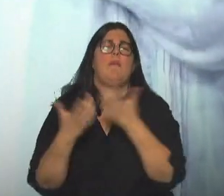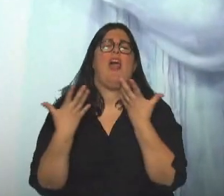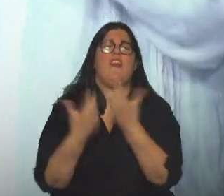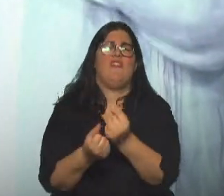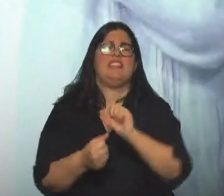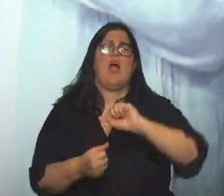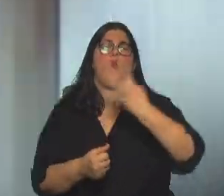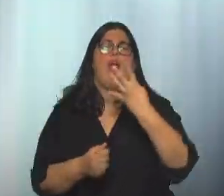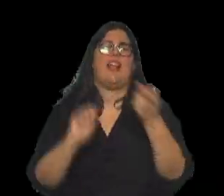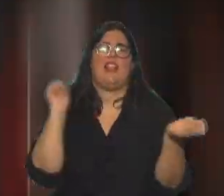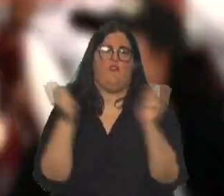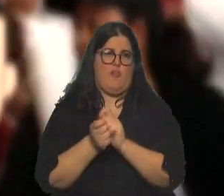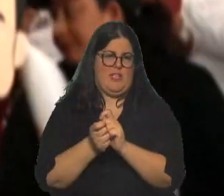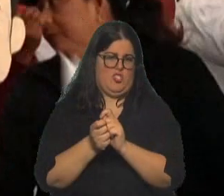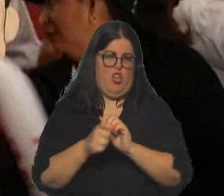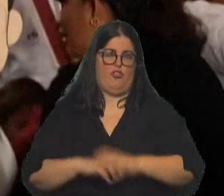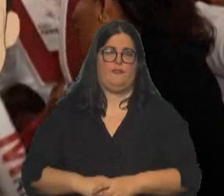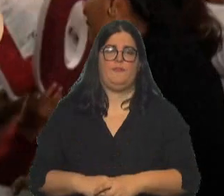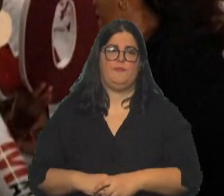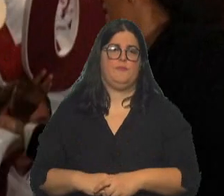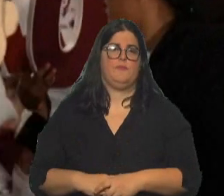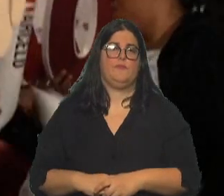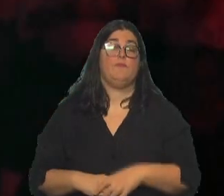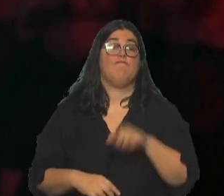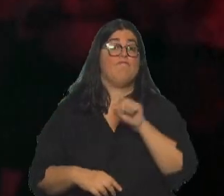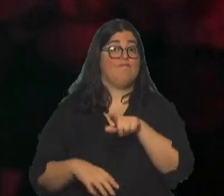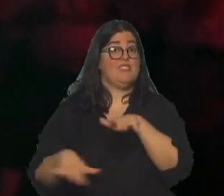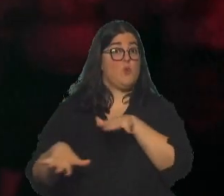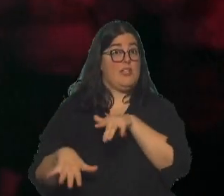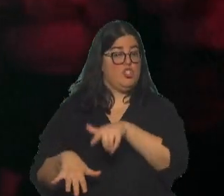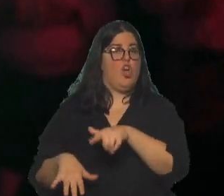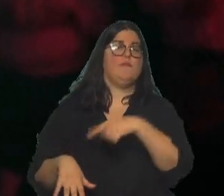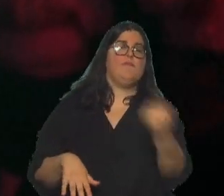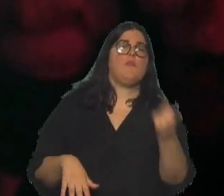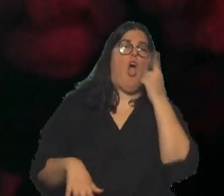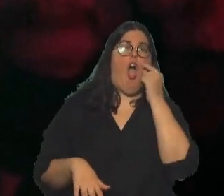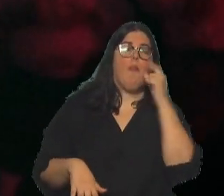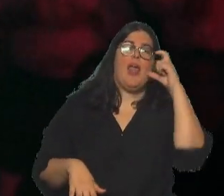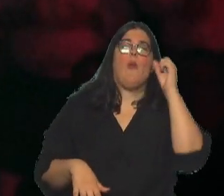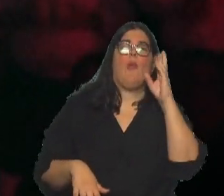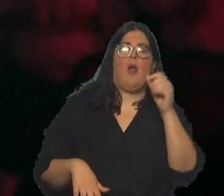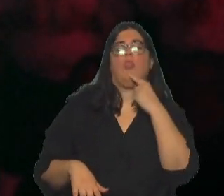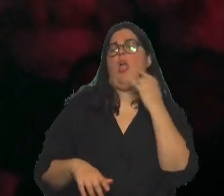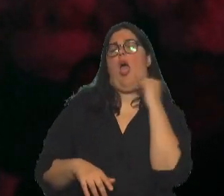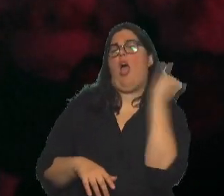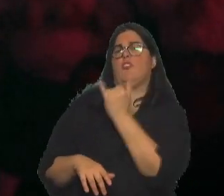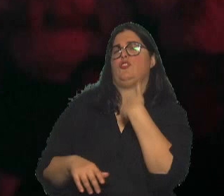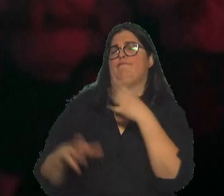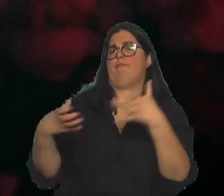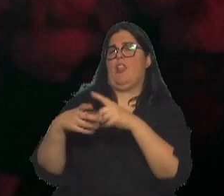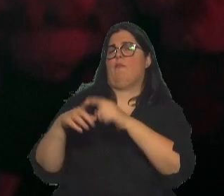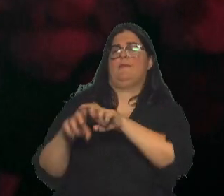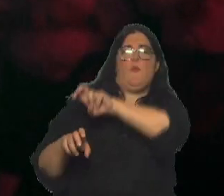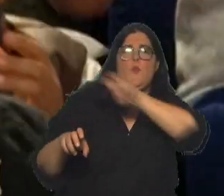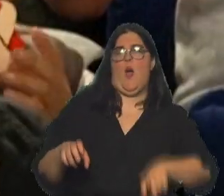Cuarta Transformación. Ante esta situación, Ebrard anunció que se va de Morena y competirá por su cuenta en